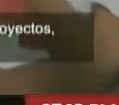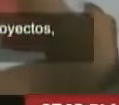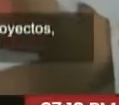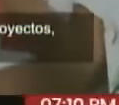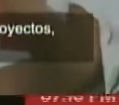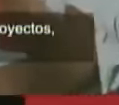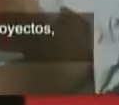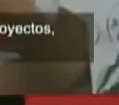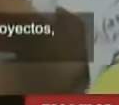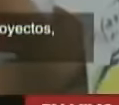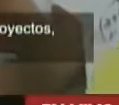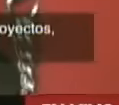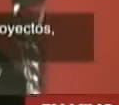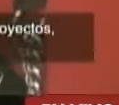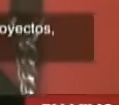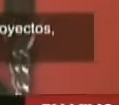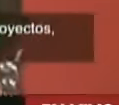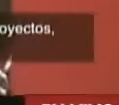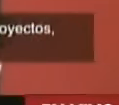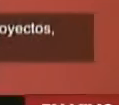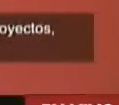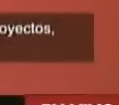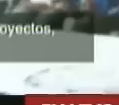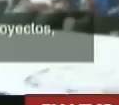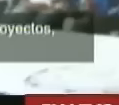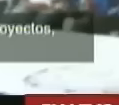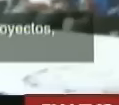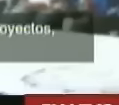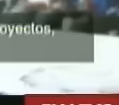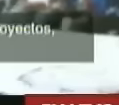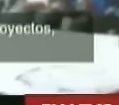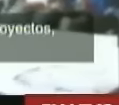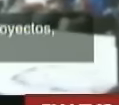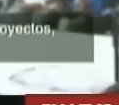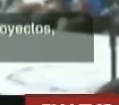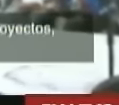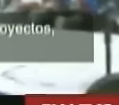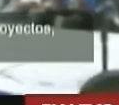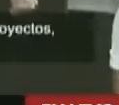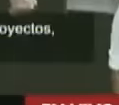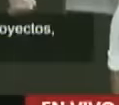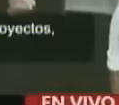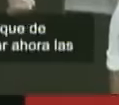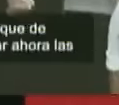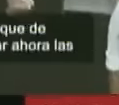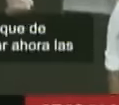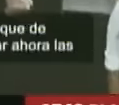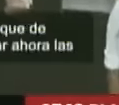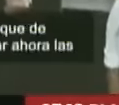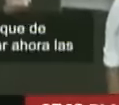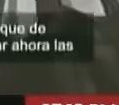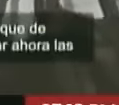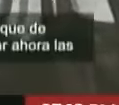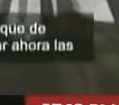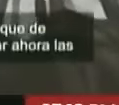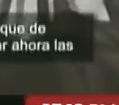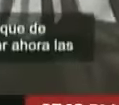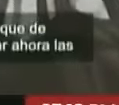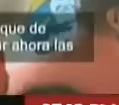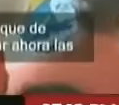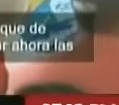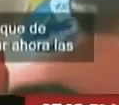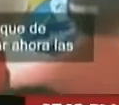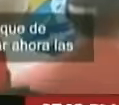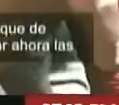libre para elegir sus proyectos, para debatir sus proyectos, para votar por sus proyectos. Yo creo que este es el camino